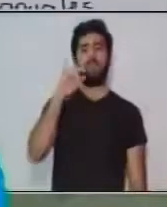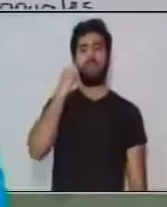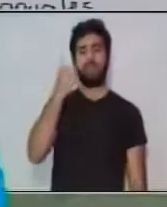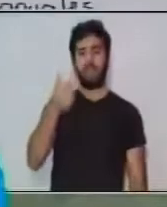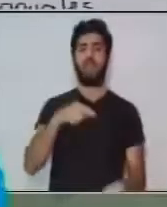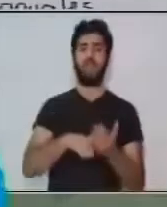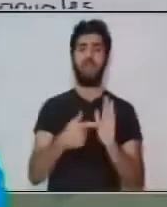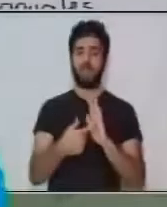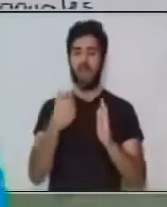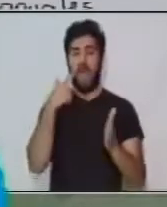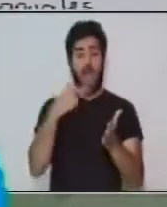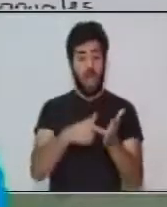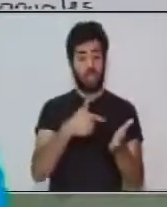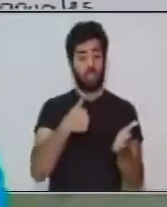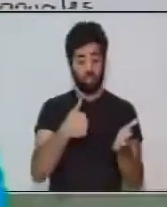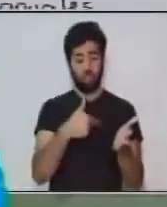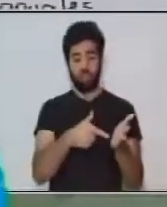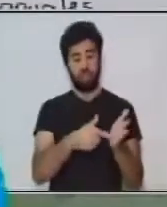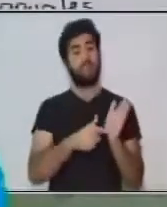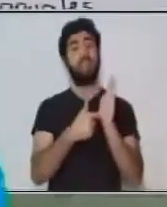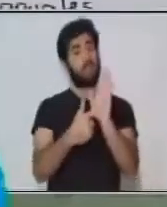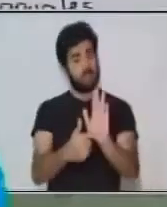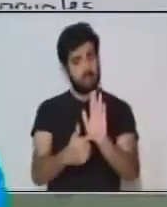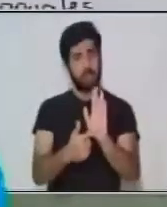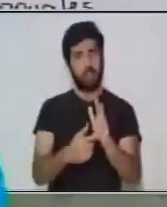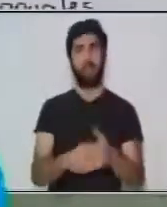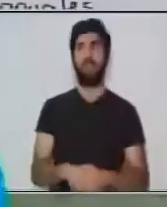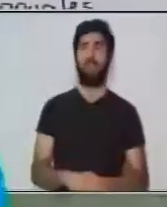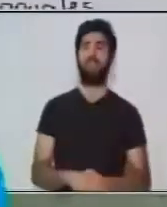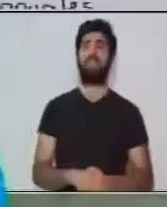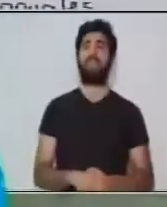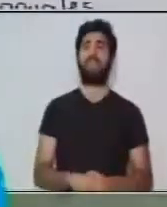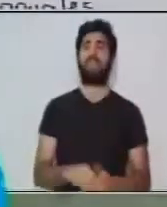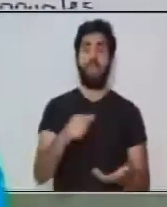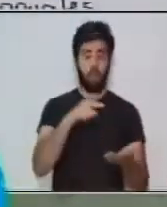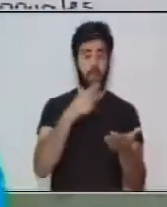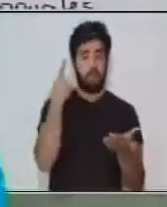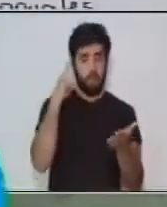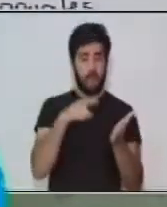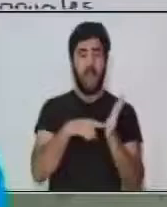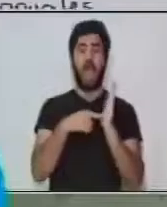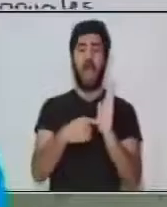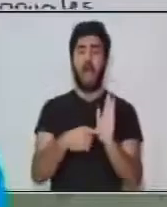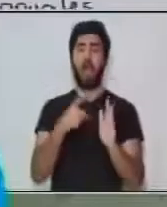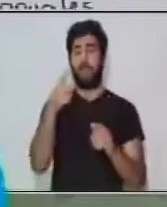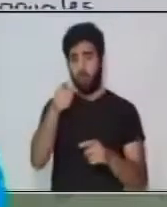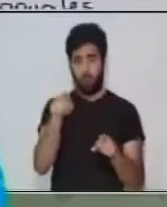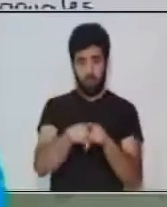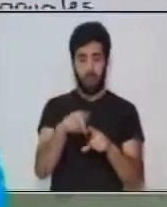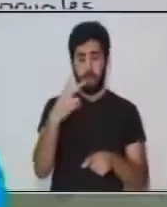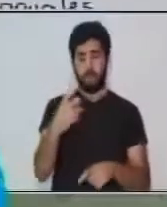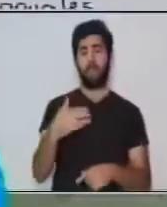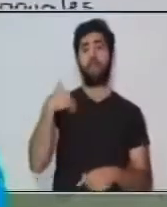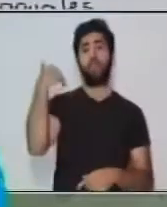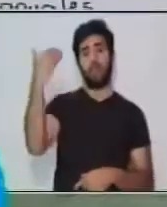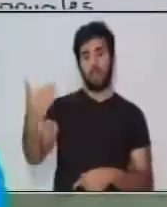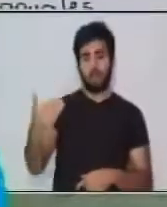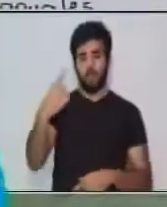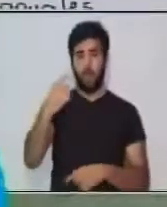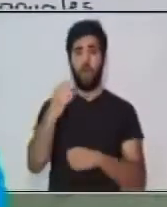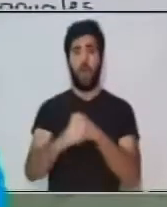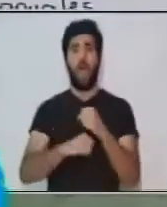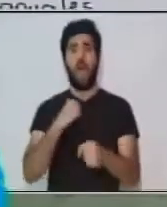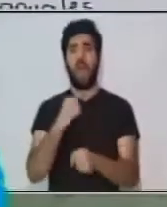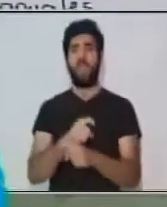en cuenta cuando vamos a hacer una investigación científica, más cuando ustedes ya el próximo año posiblemente vayan a estar con